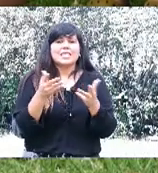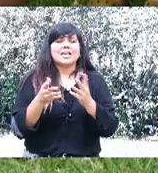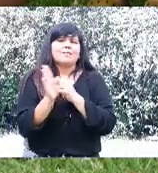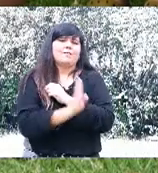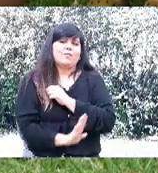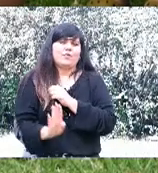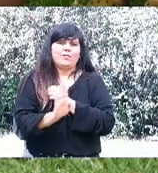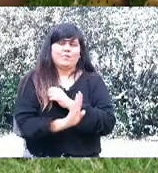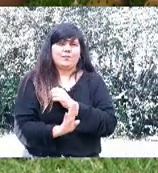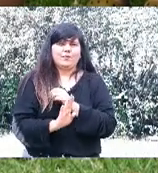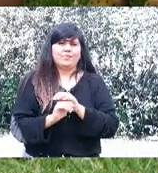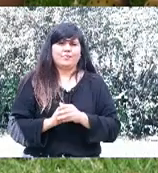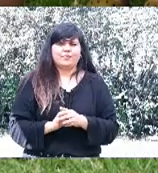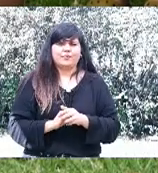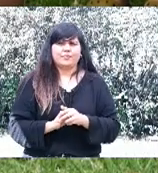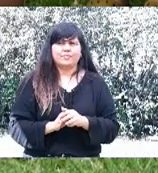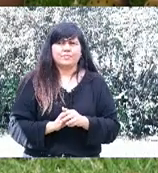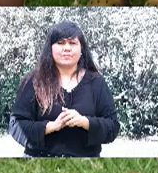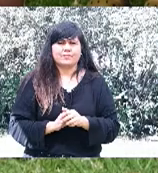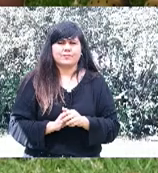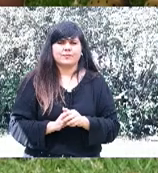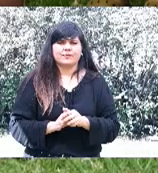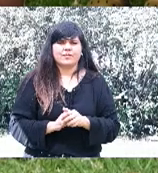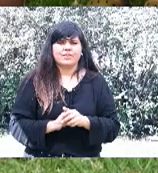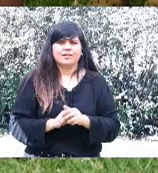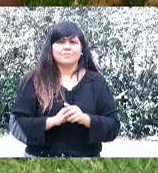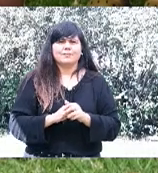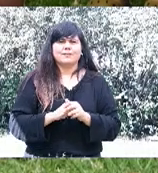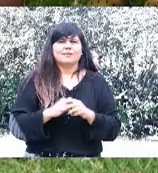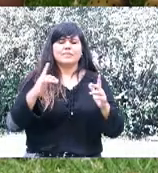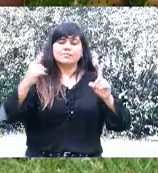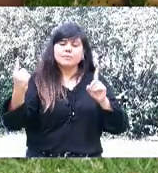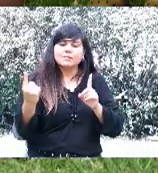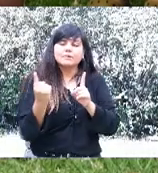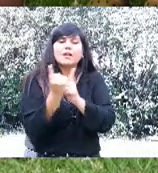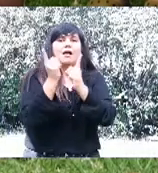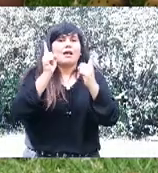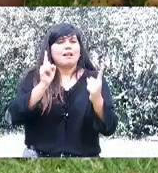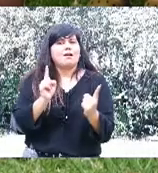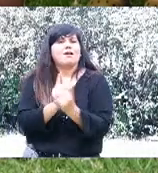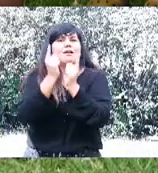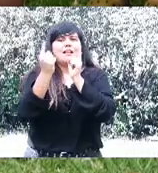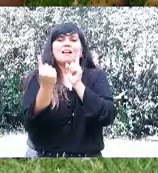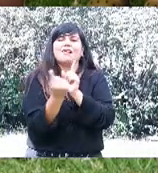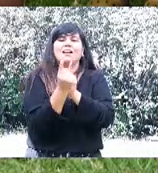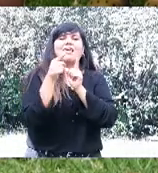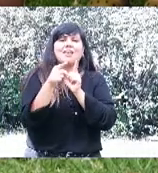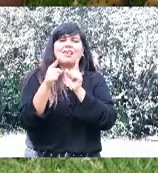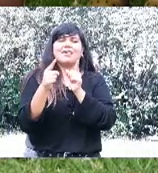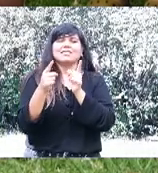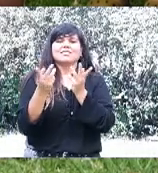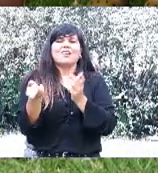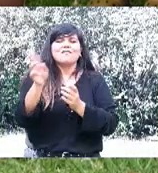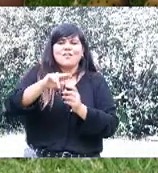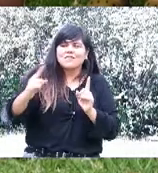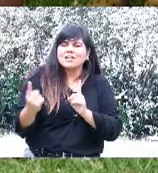fundamentalmente eh el reencuentro el con el otro poner esos acentos No sí